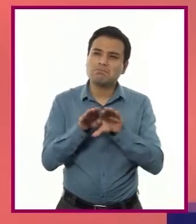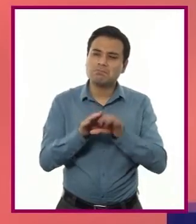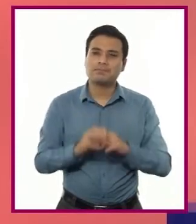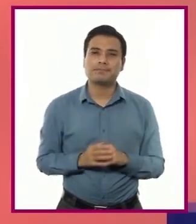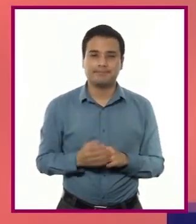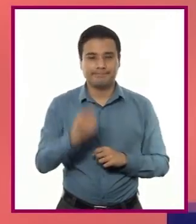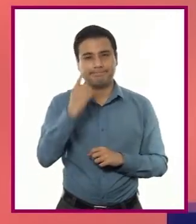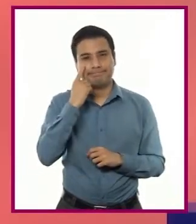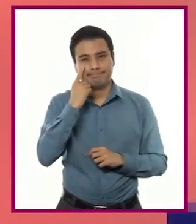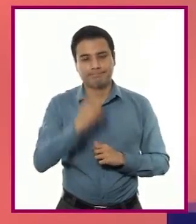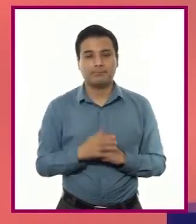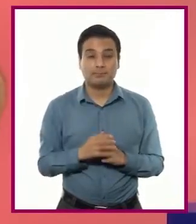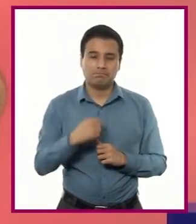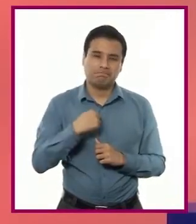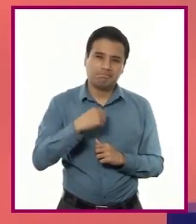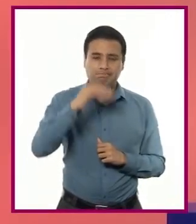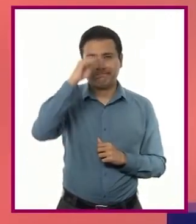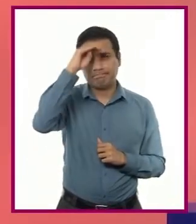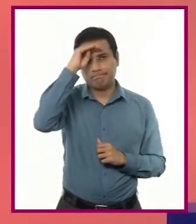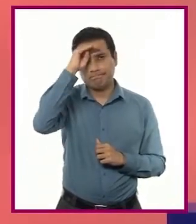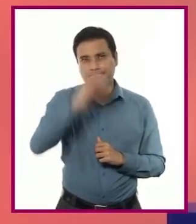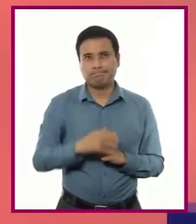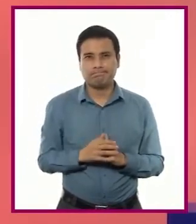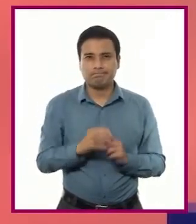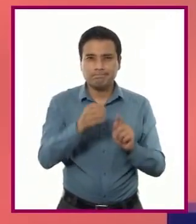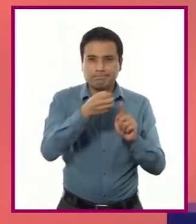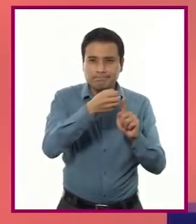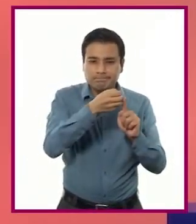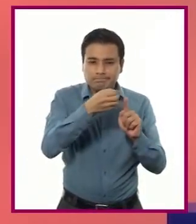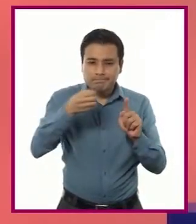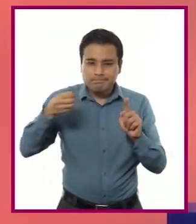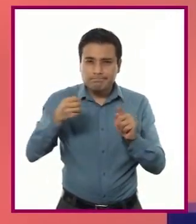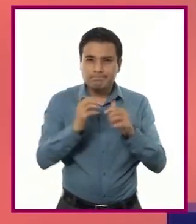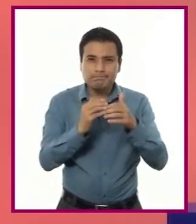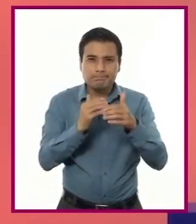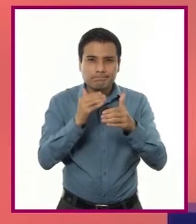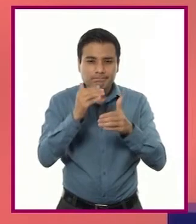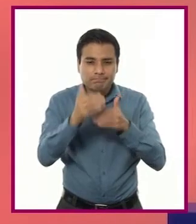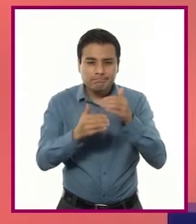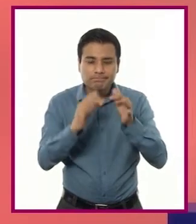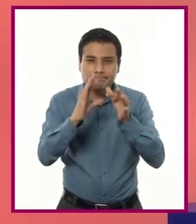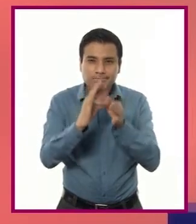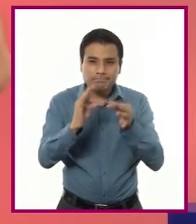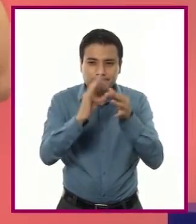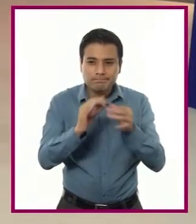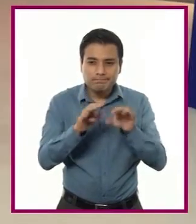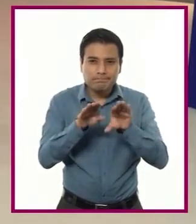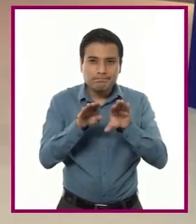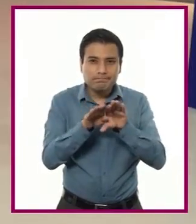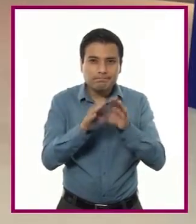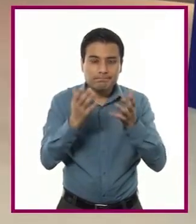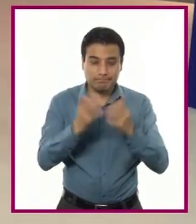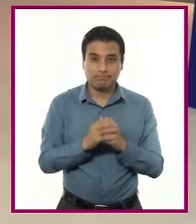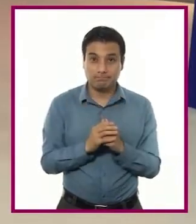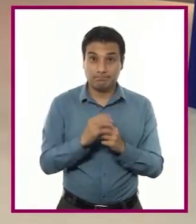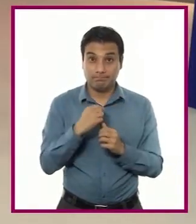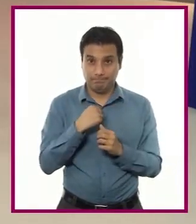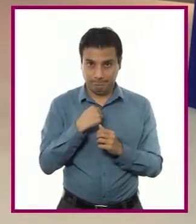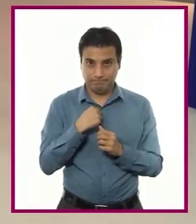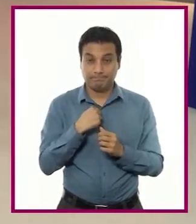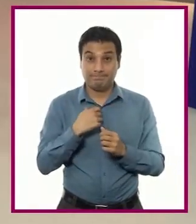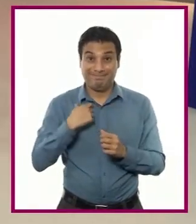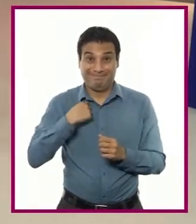Bueno, pues en este caso pensé en colocar una oración que explicara el proceso, que fue, se colocó un